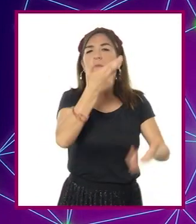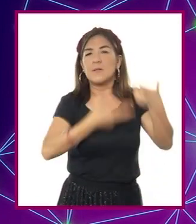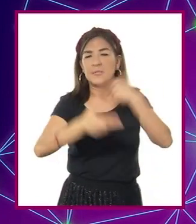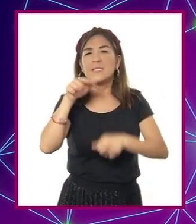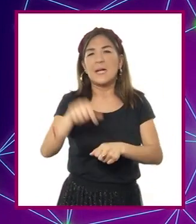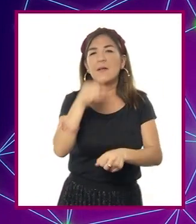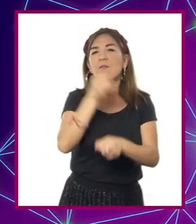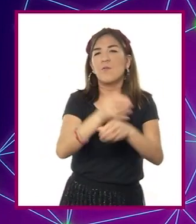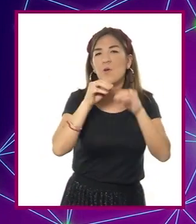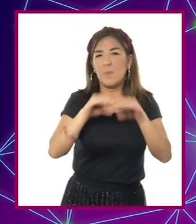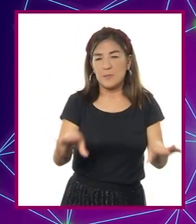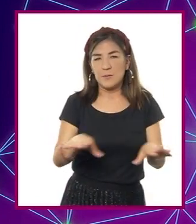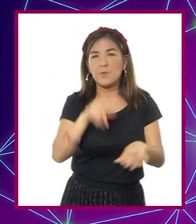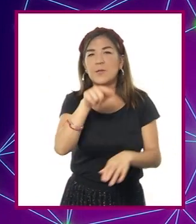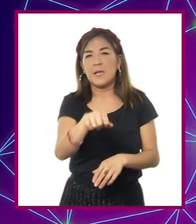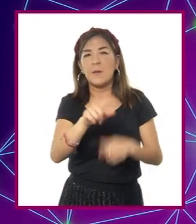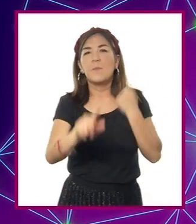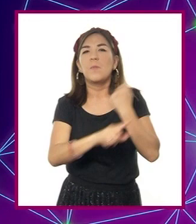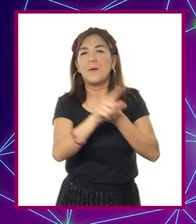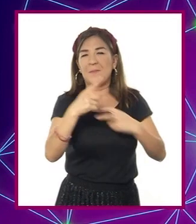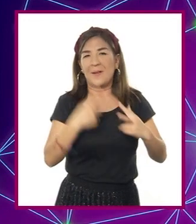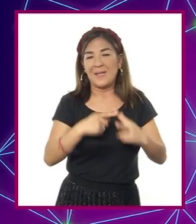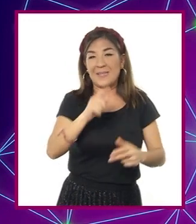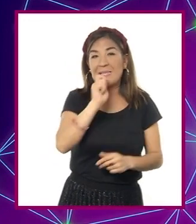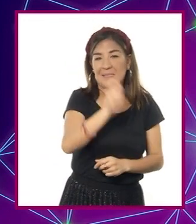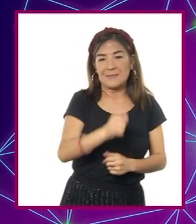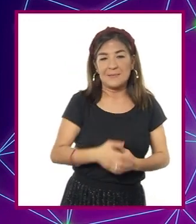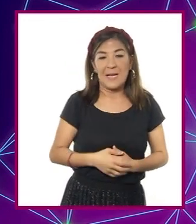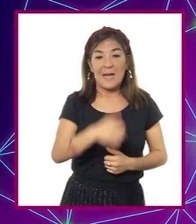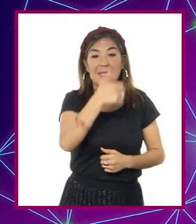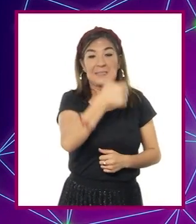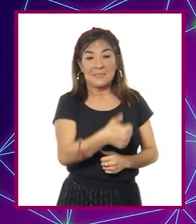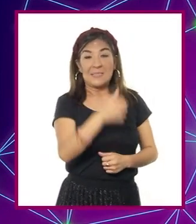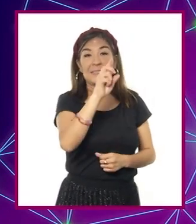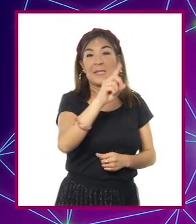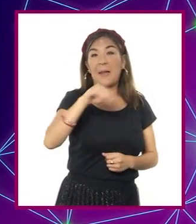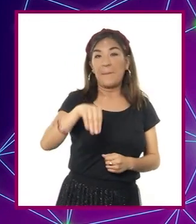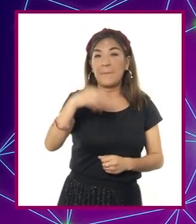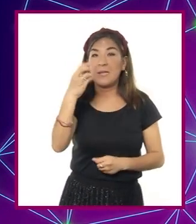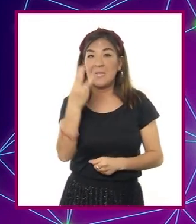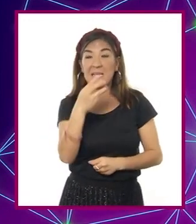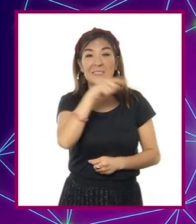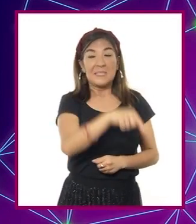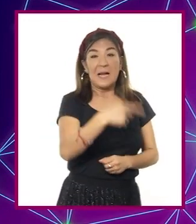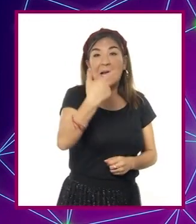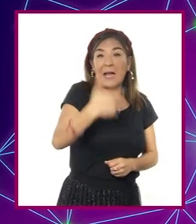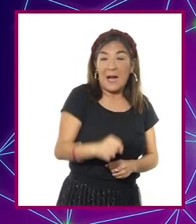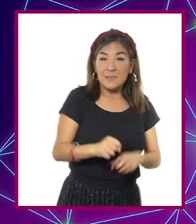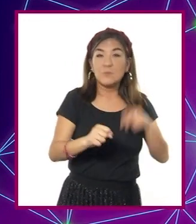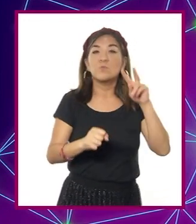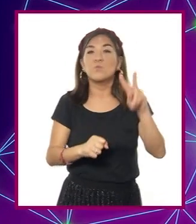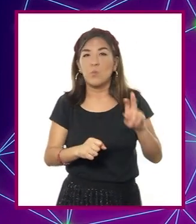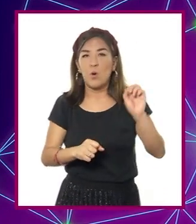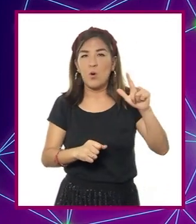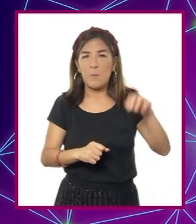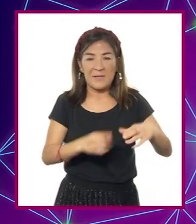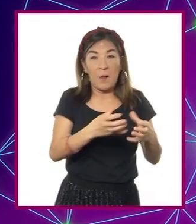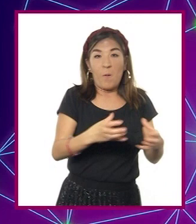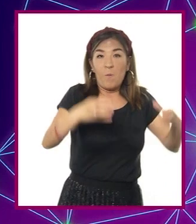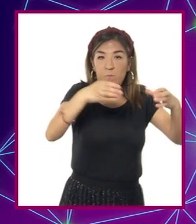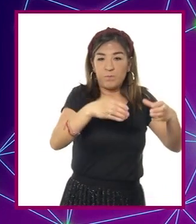datos del problema, en donde se sabe que a 6 decímetros cúbicos de un gas, le corresponde una presión